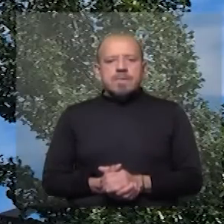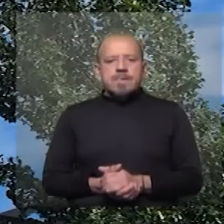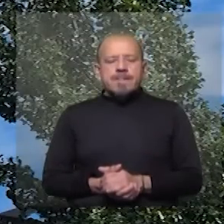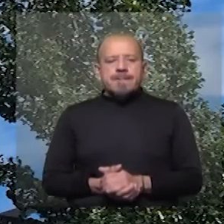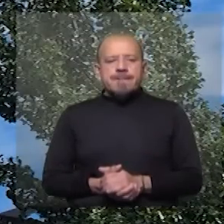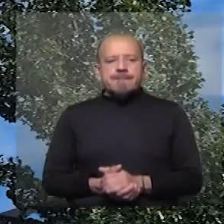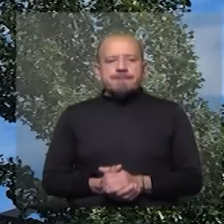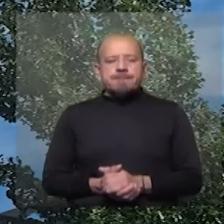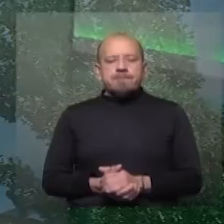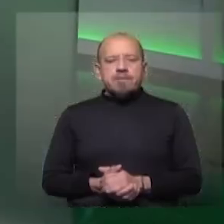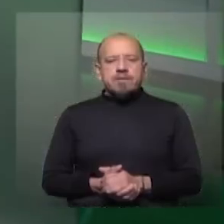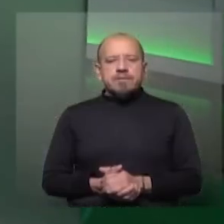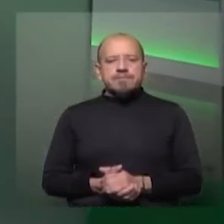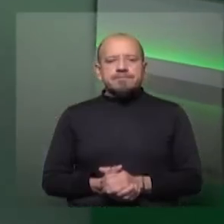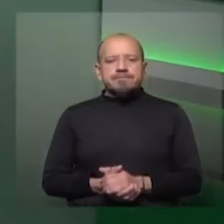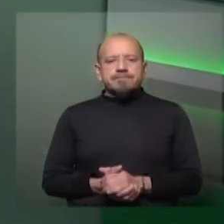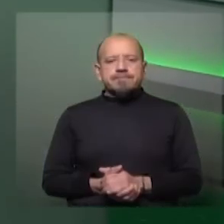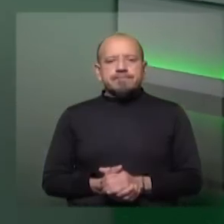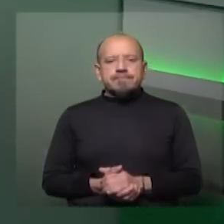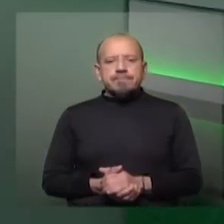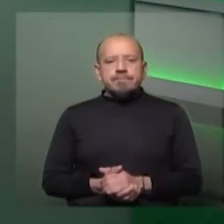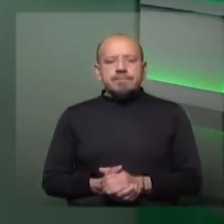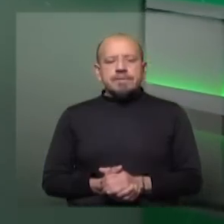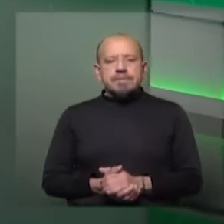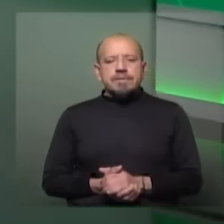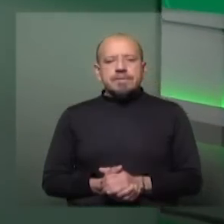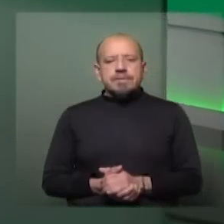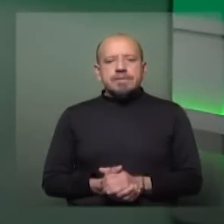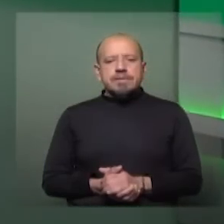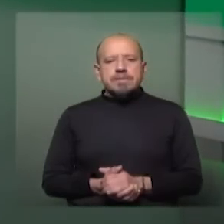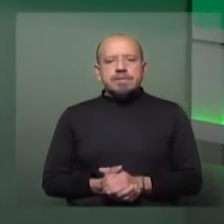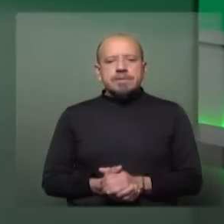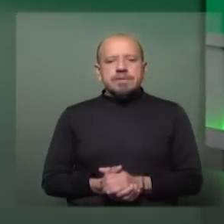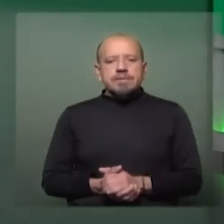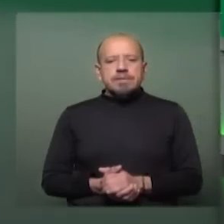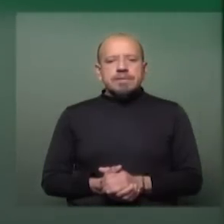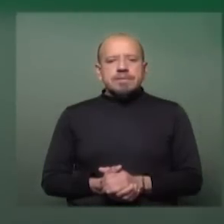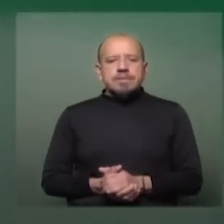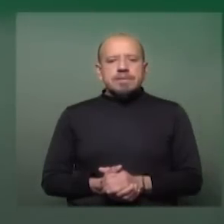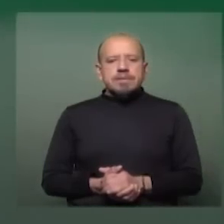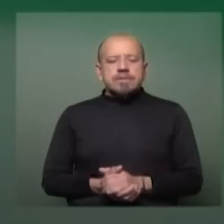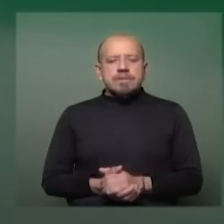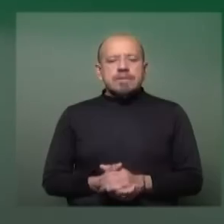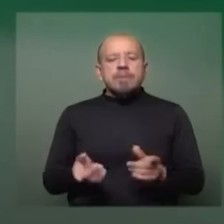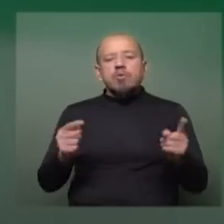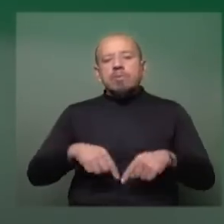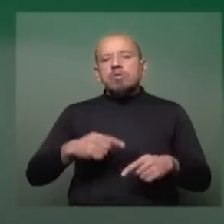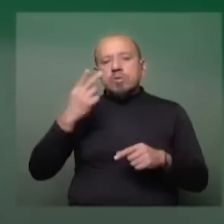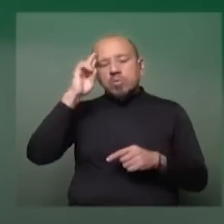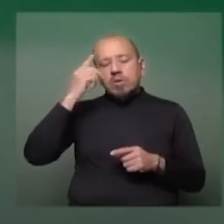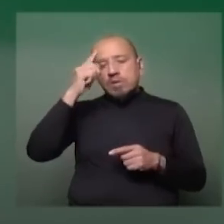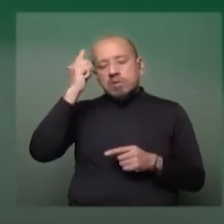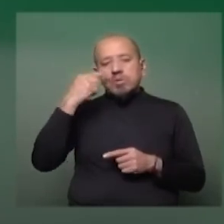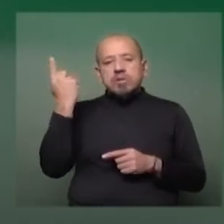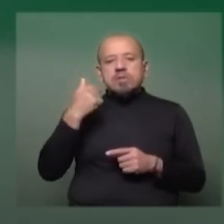de historia bueno venimos a nuestro país pero seguimos un poco en el en el panorama internacional y en la guerra